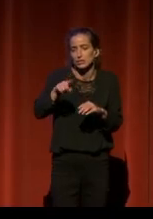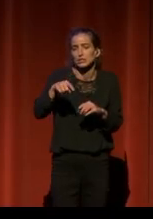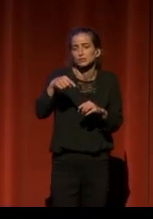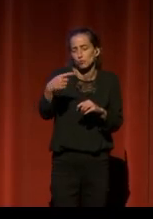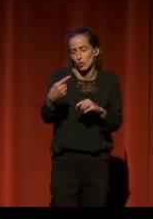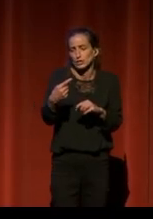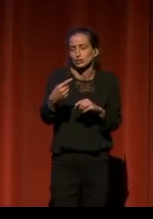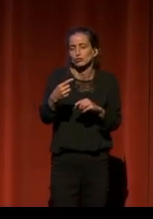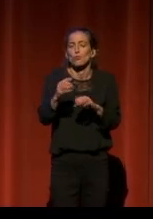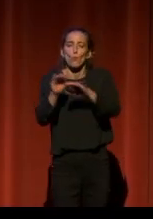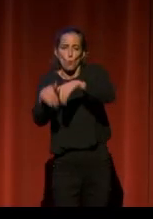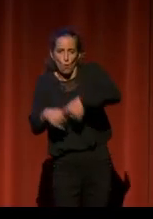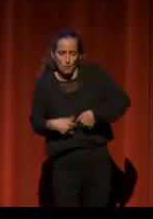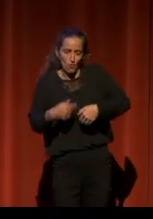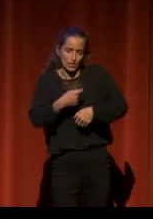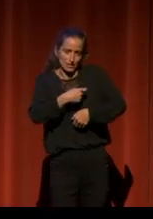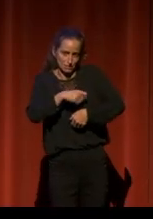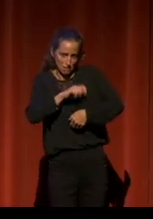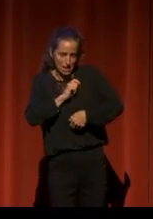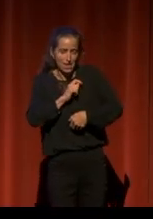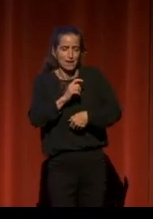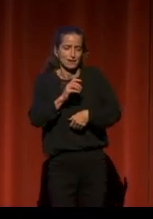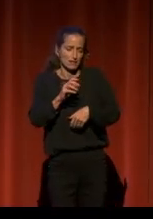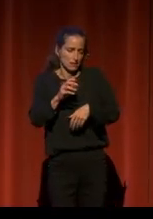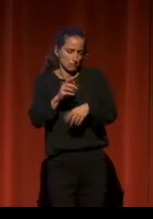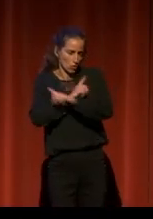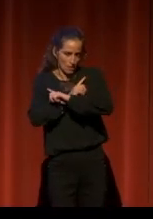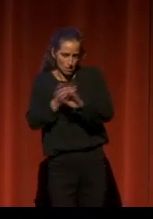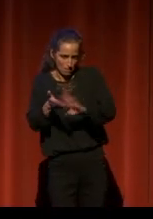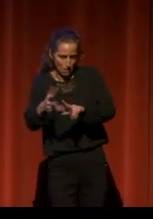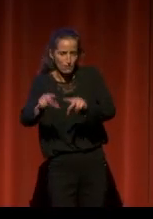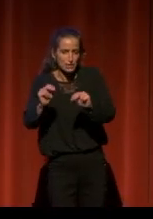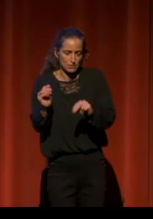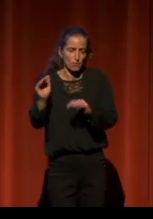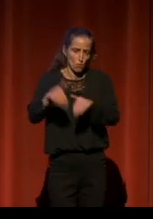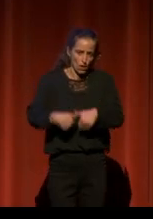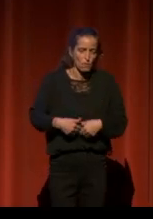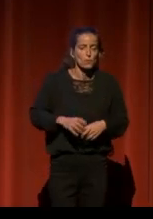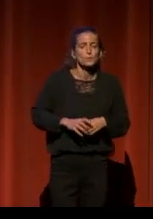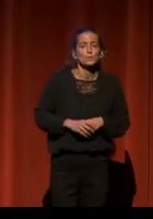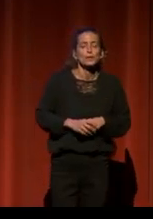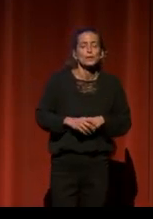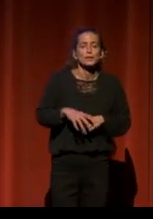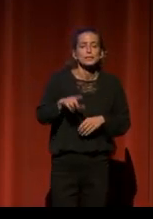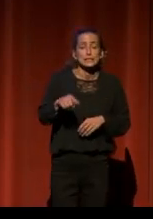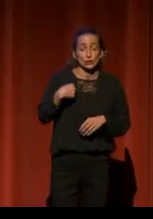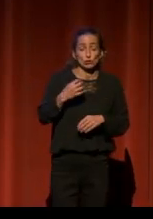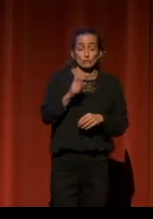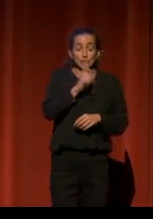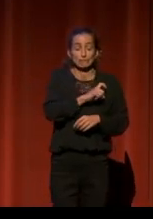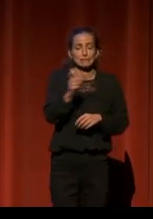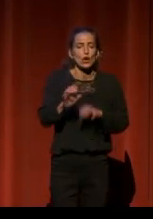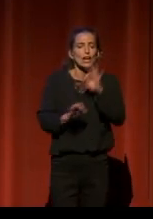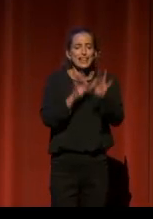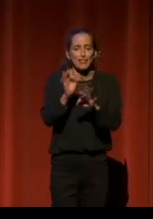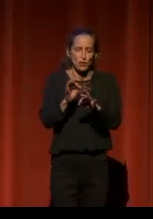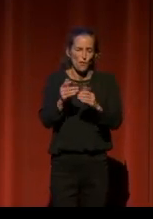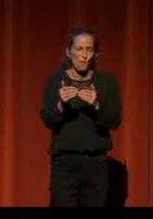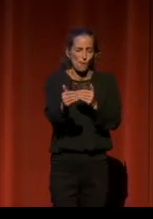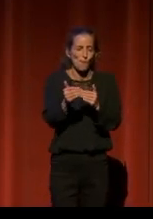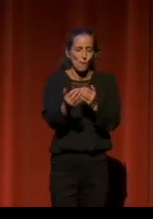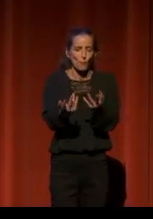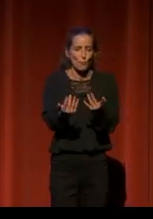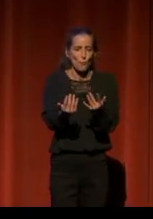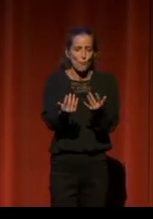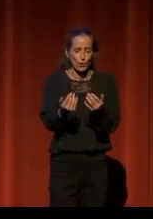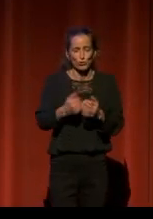noviembre a España y he creado he fundado una nueva organización que pronto daremos a a conocer no que va